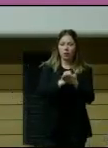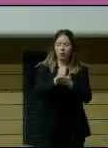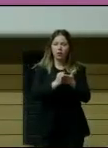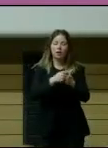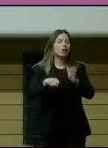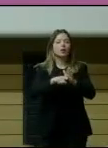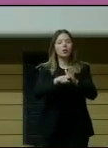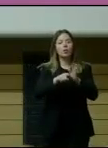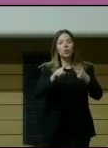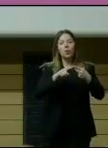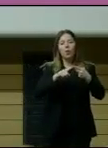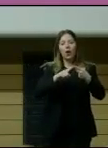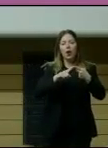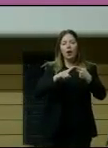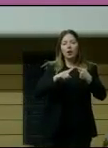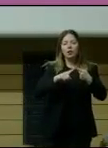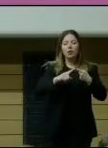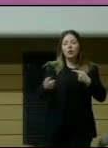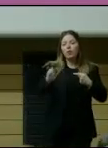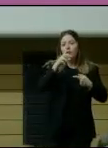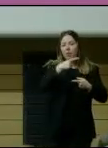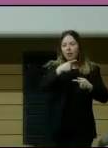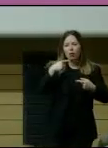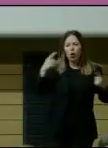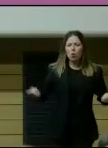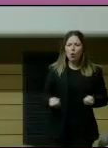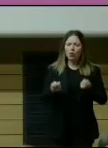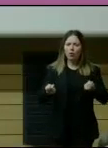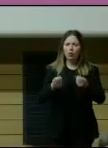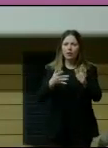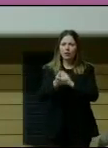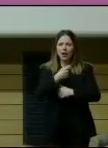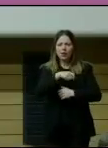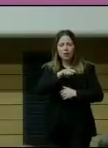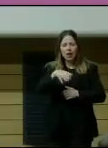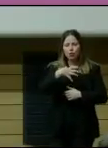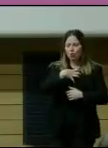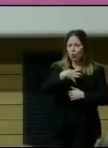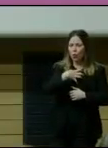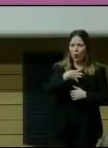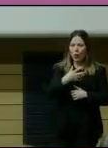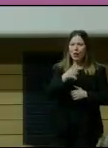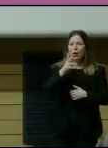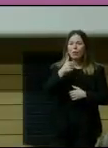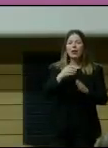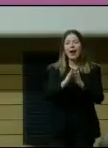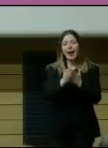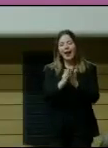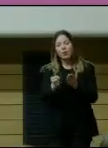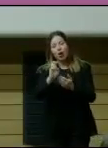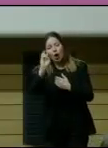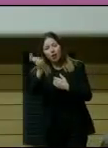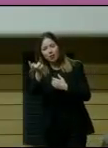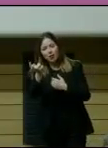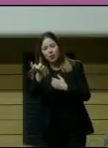el Oxycontin, especialmente, que era un fármaco del dolor. Se hace toda una publicidad, que obviamente que eso en España no puede pasar, y eso en otro libro que